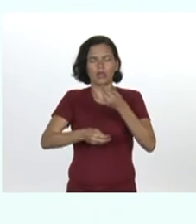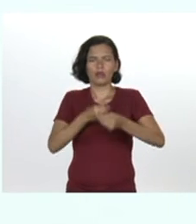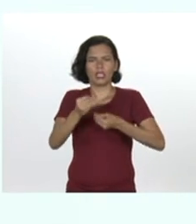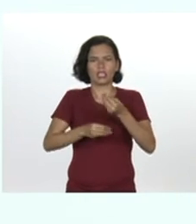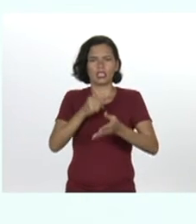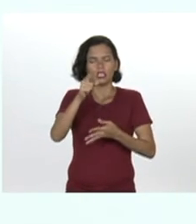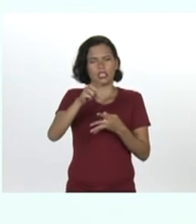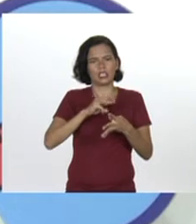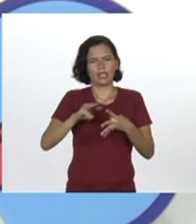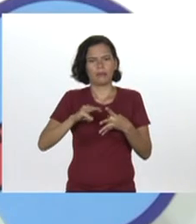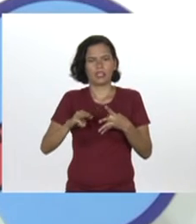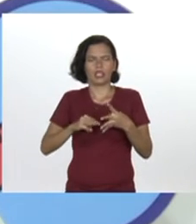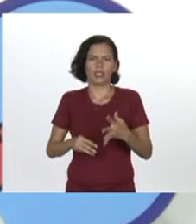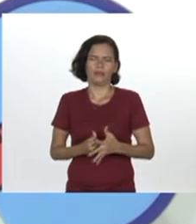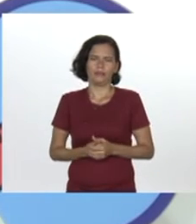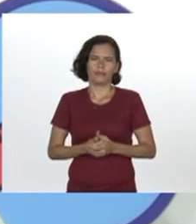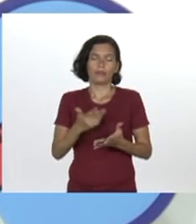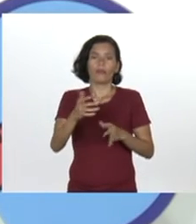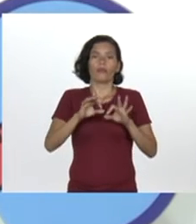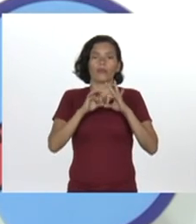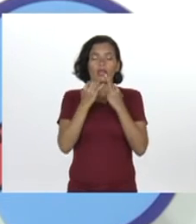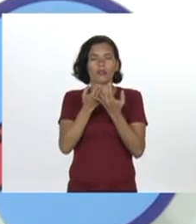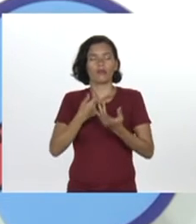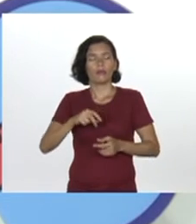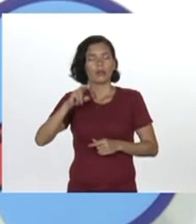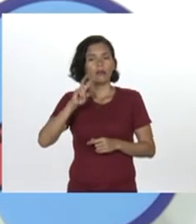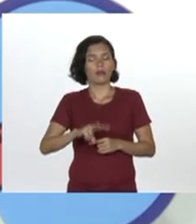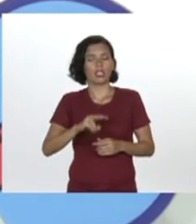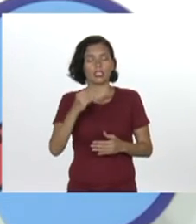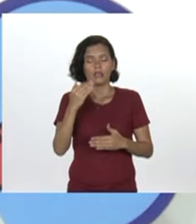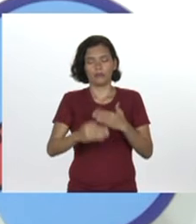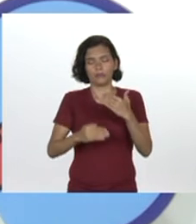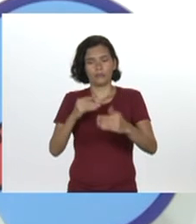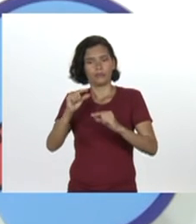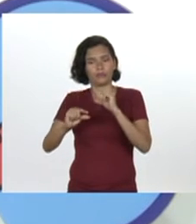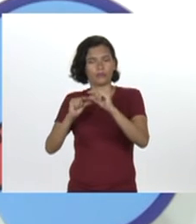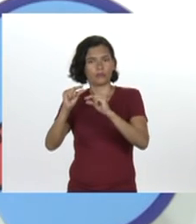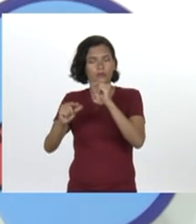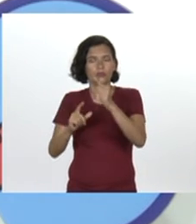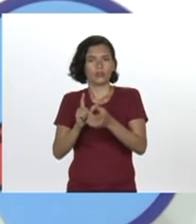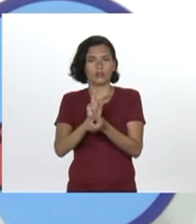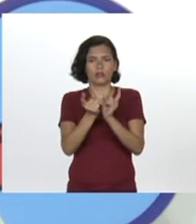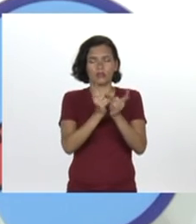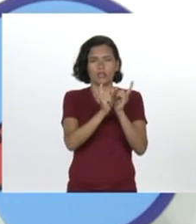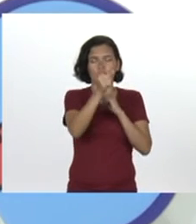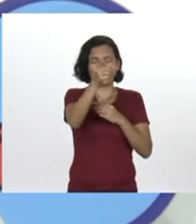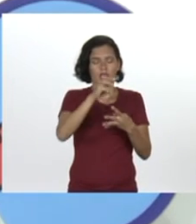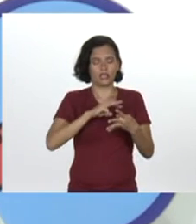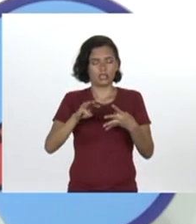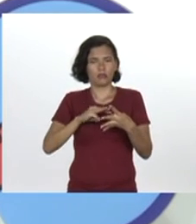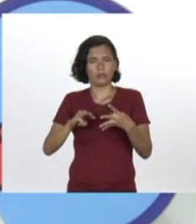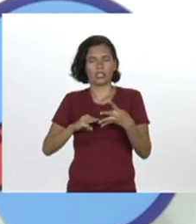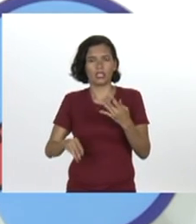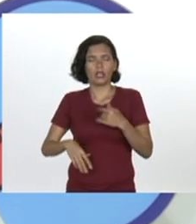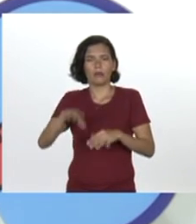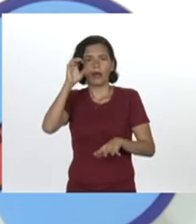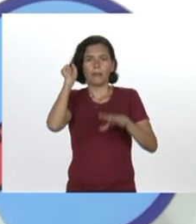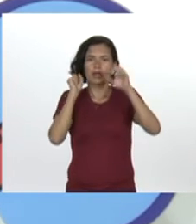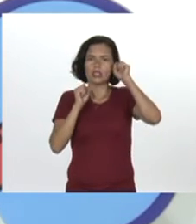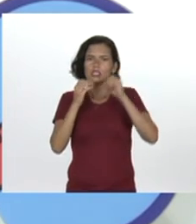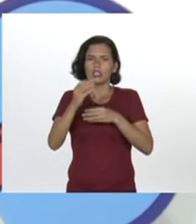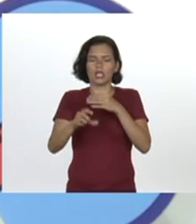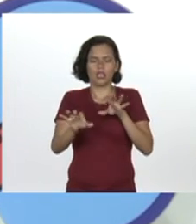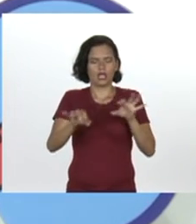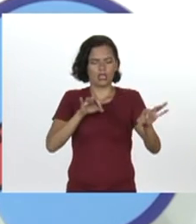de ese material. Y así es, y en familia, ¿verdad? A medida que usted va elaborando o adaptando ese material, va a aprender